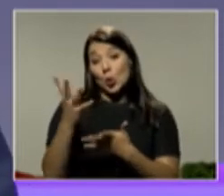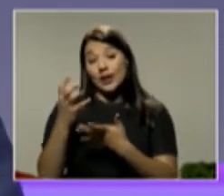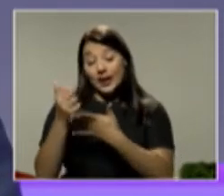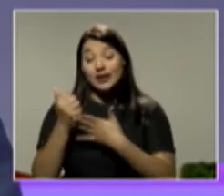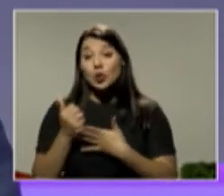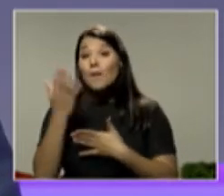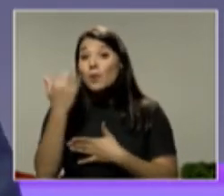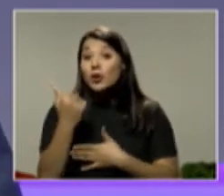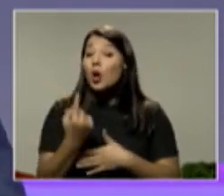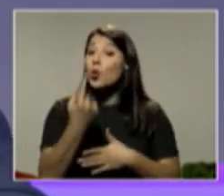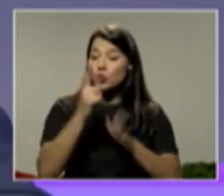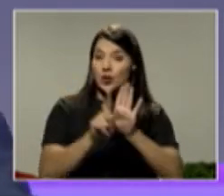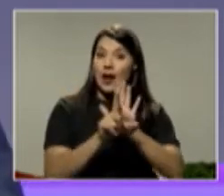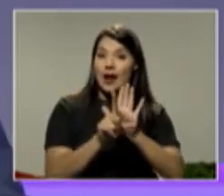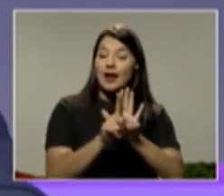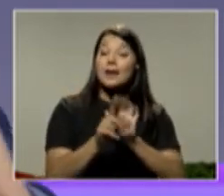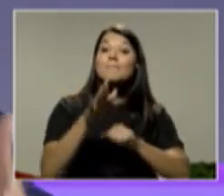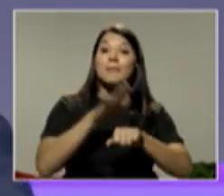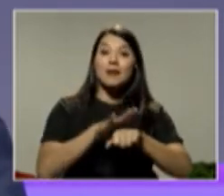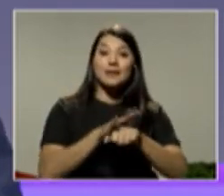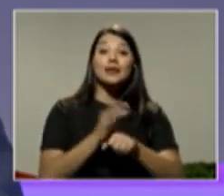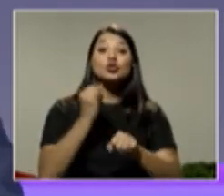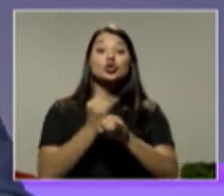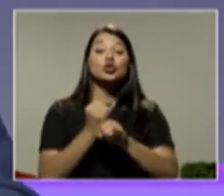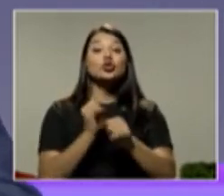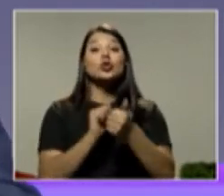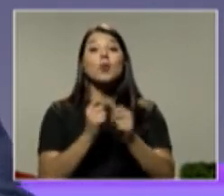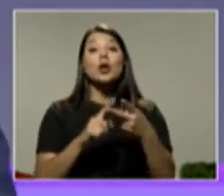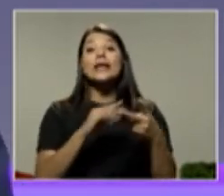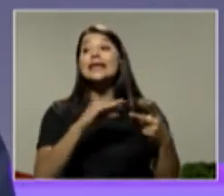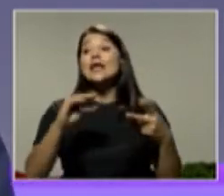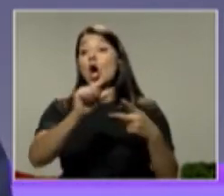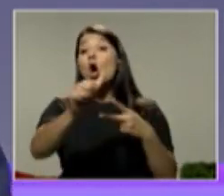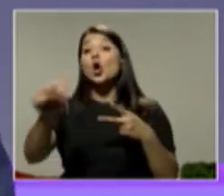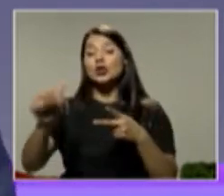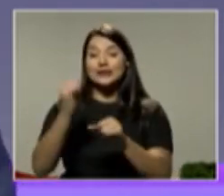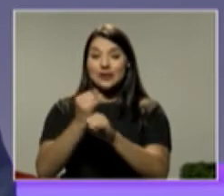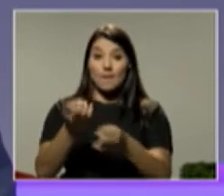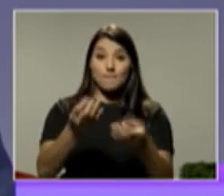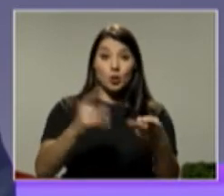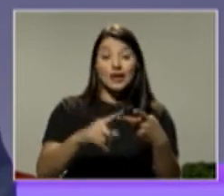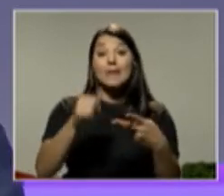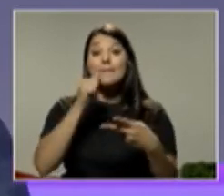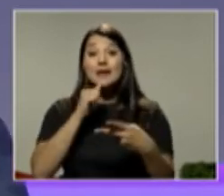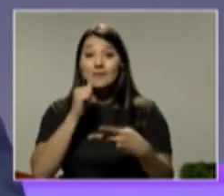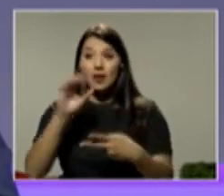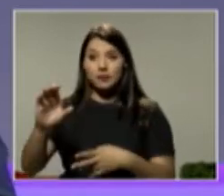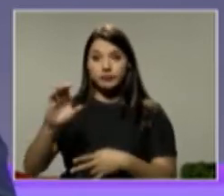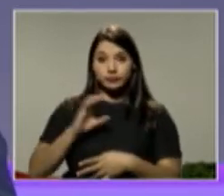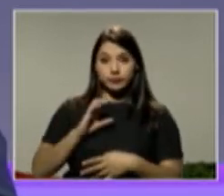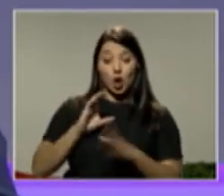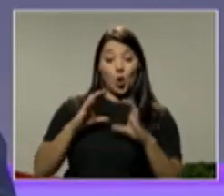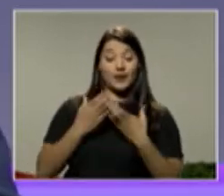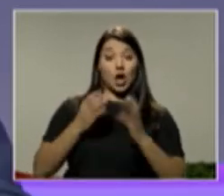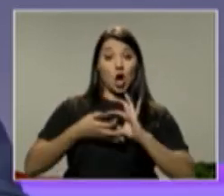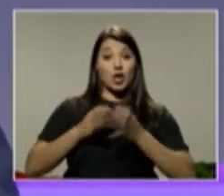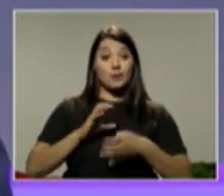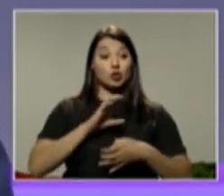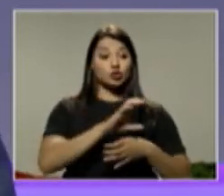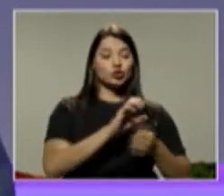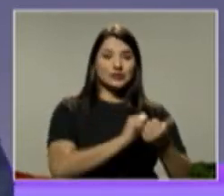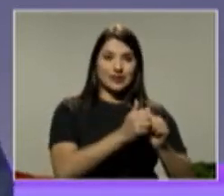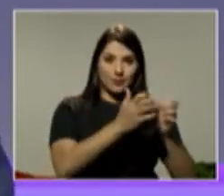hay una ley que le permite al Instituto de Deportes o otras instituciones públicas y privadas invertir en el Comité Olímpico, en las federaciones nacionales, en el